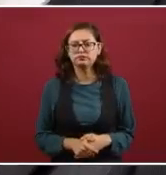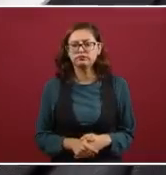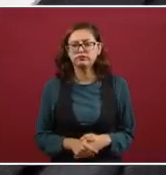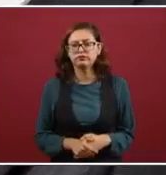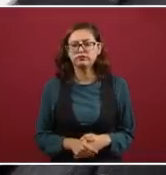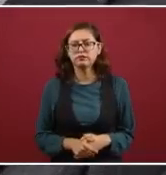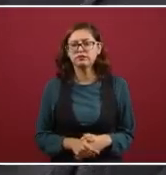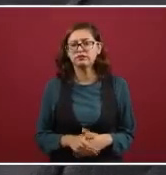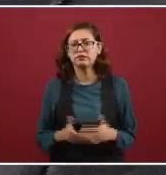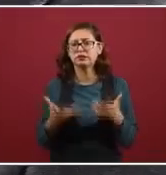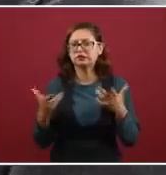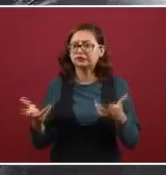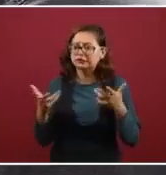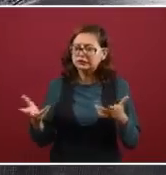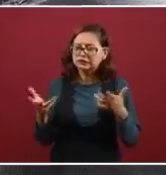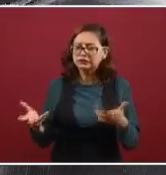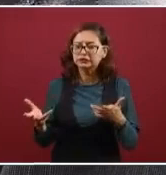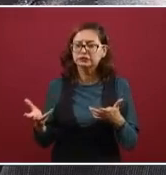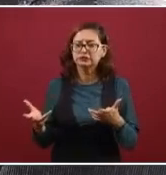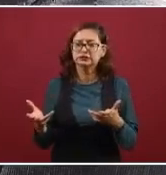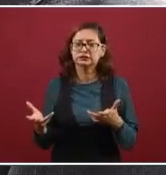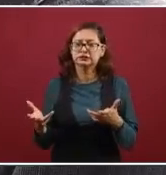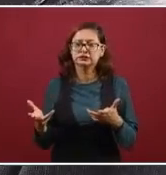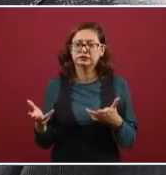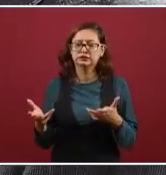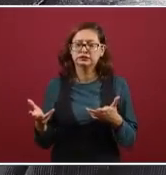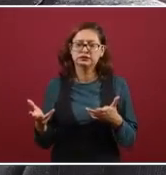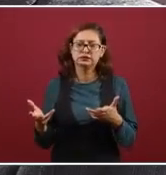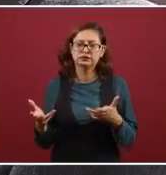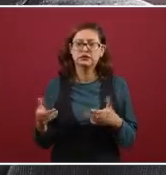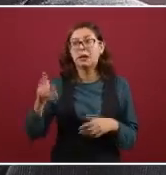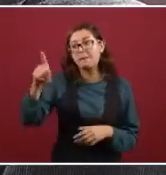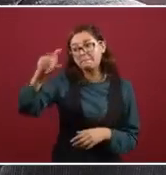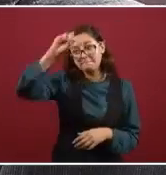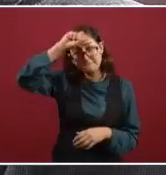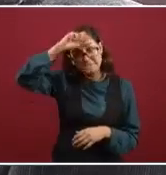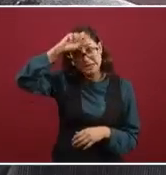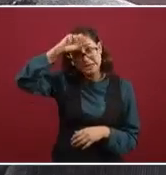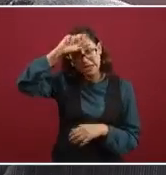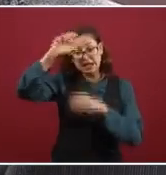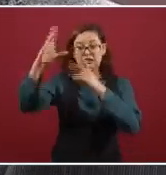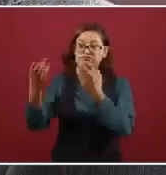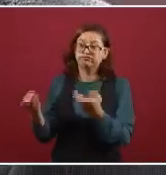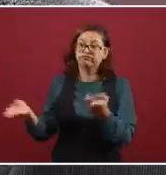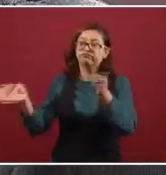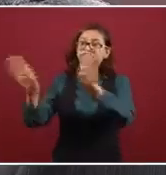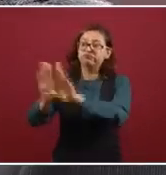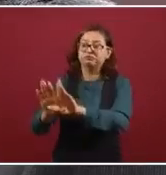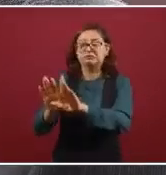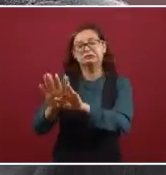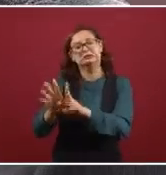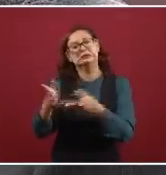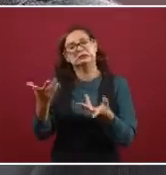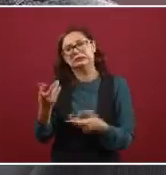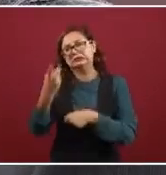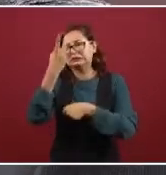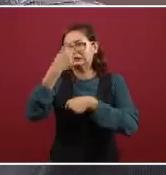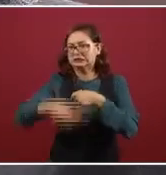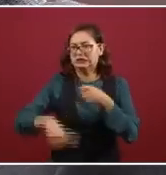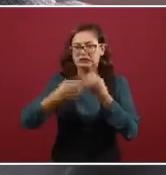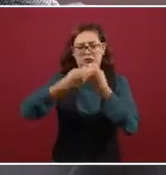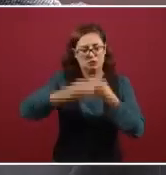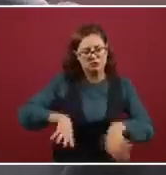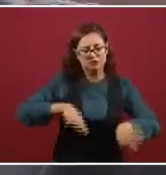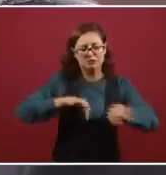era en el sentido de que se estaba cerrando una mina y que les estaba afectando mucho porque no tenían